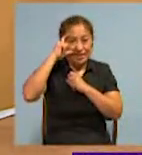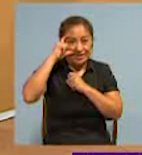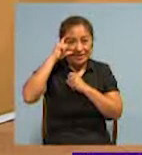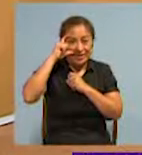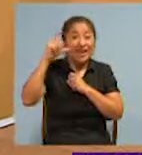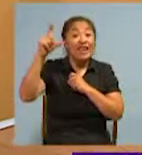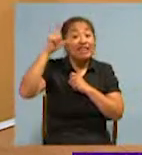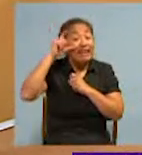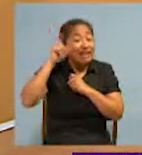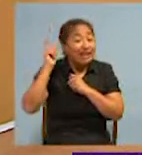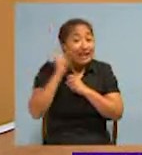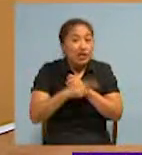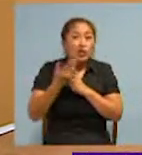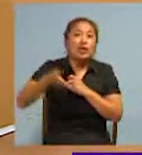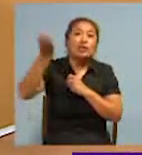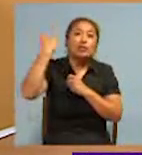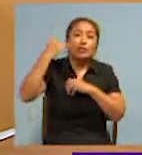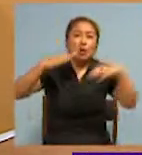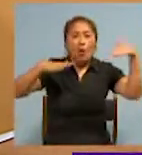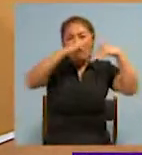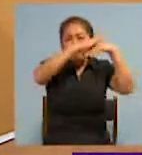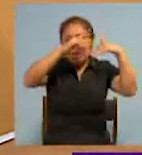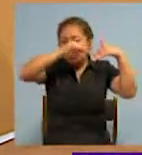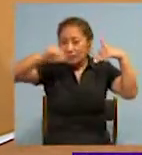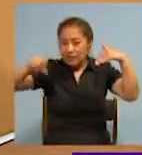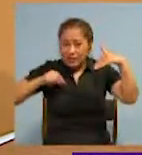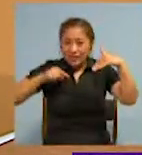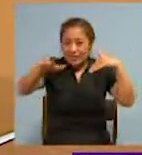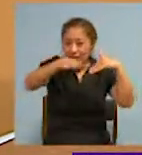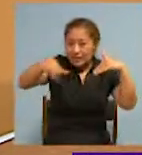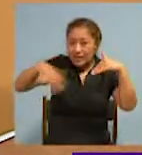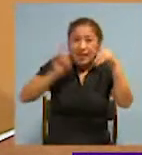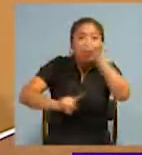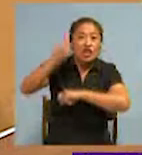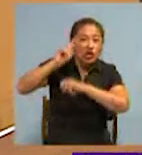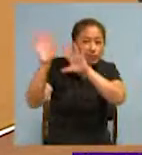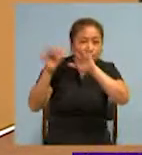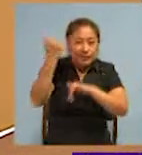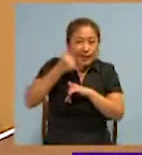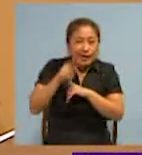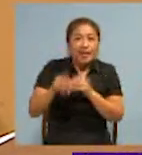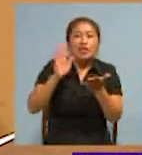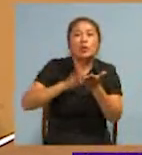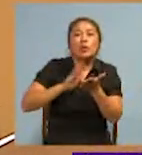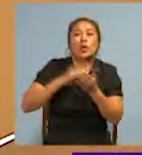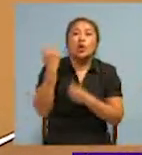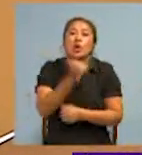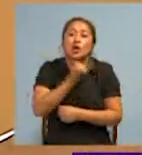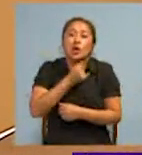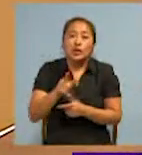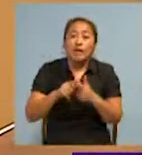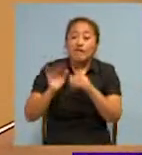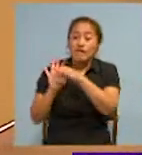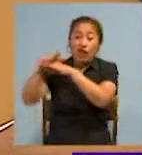dos años de ese trágico alud que afectó a tres localidades norteñas más específicamente a